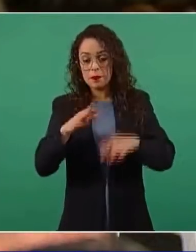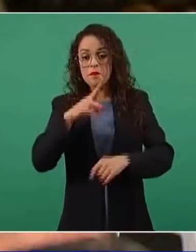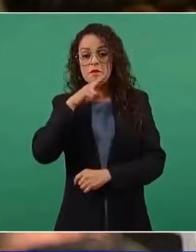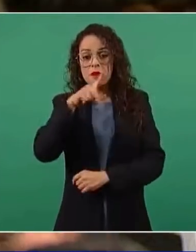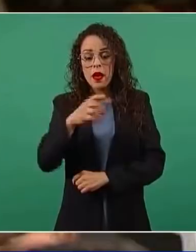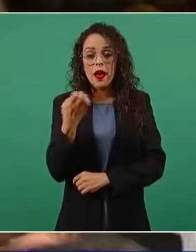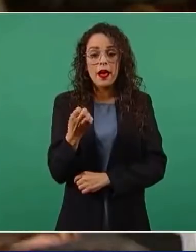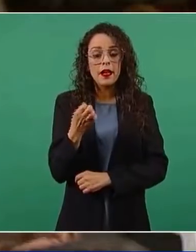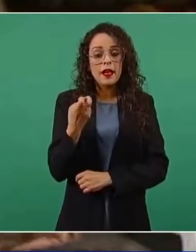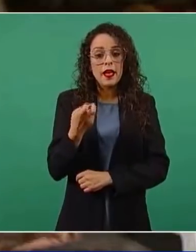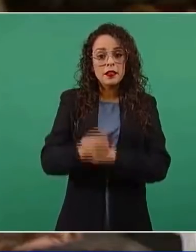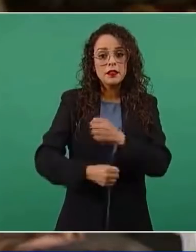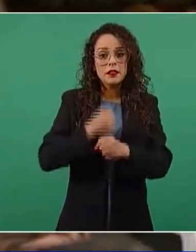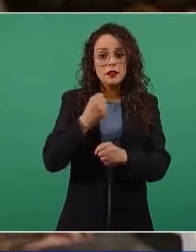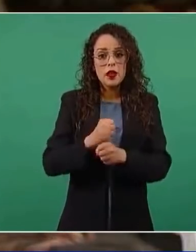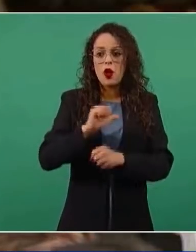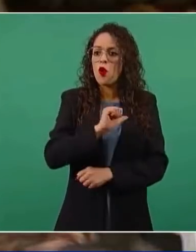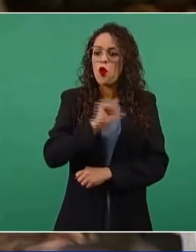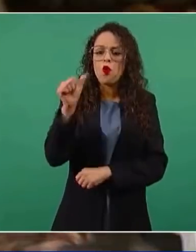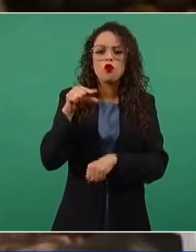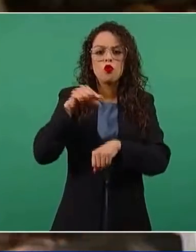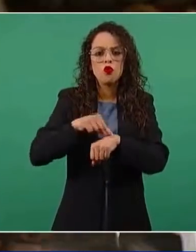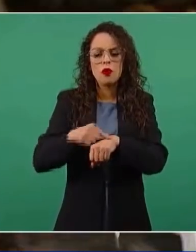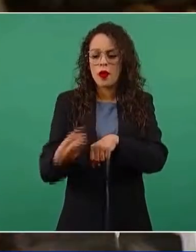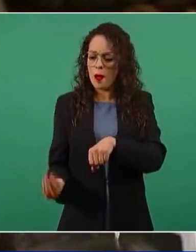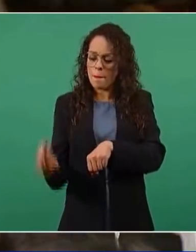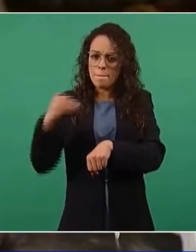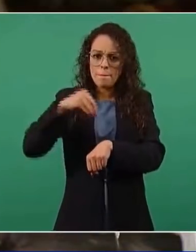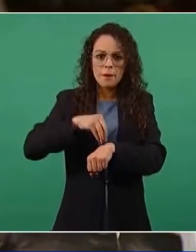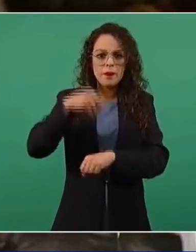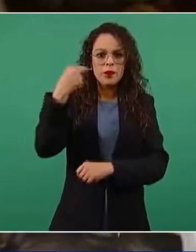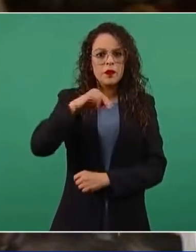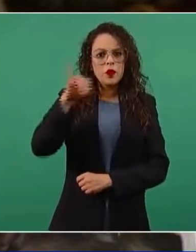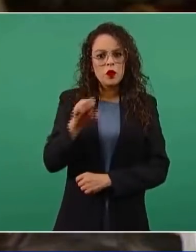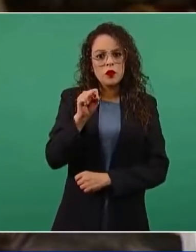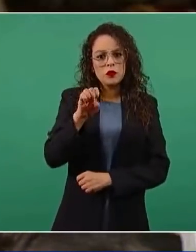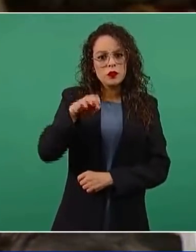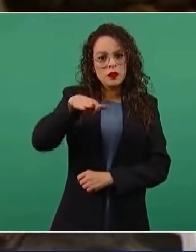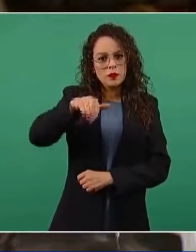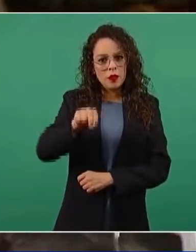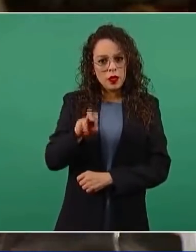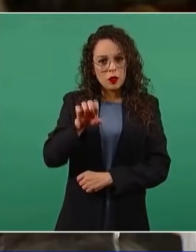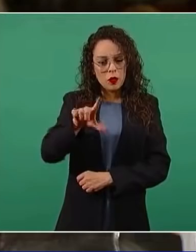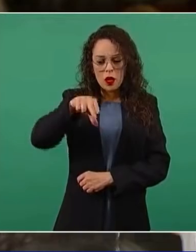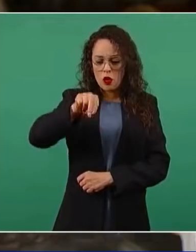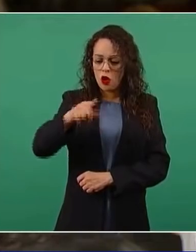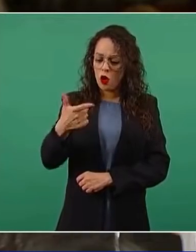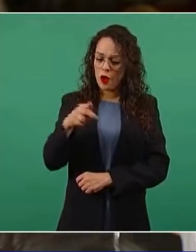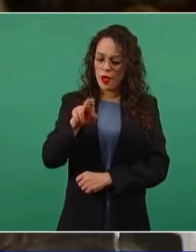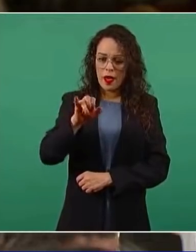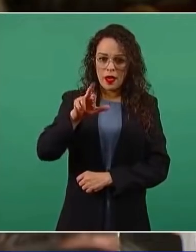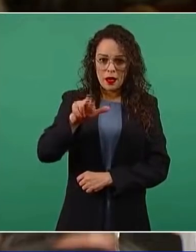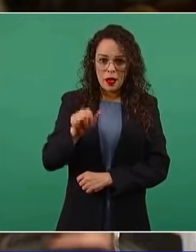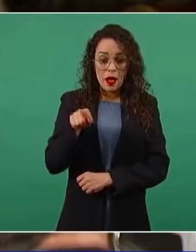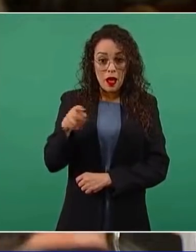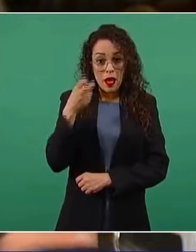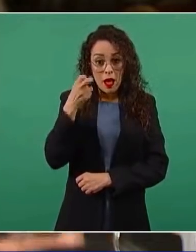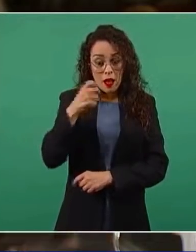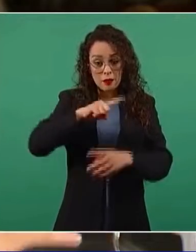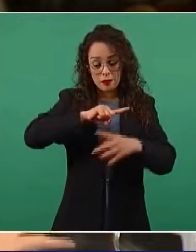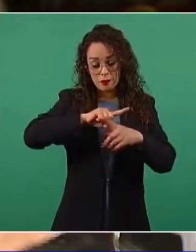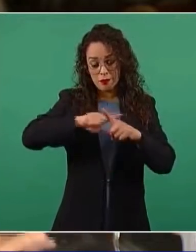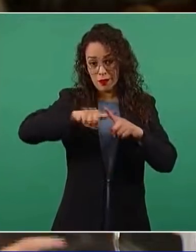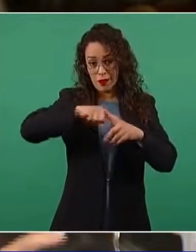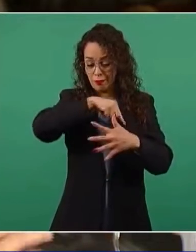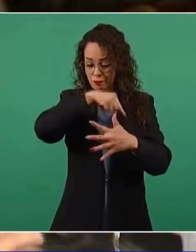se nombra a otro doctor que se llama José Manuel Nogueira, que pese a todos estos antecedentes